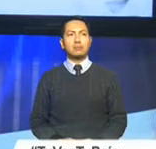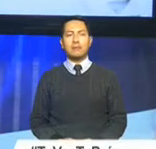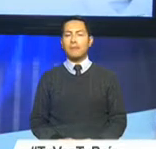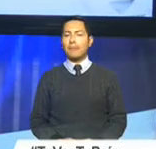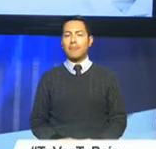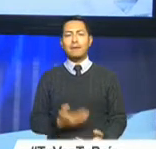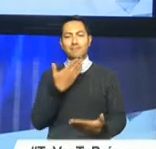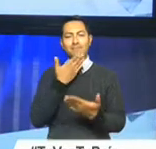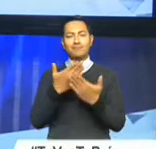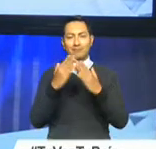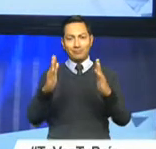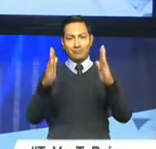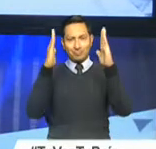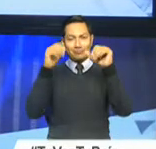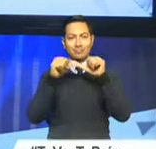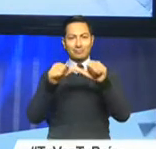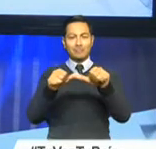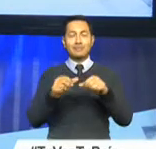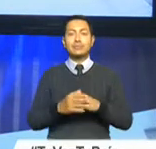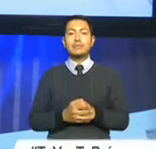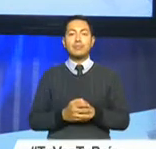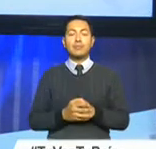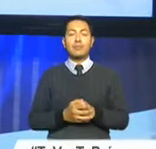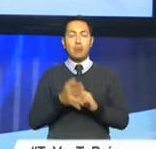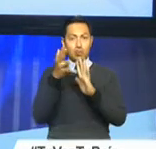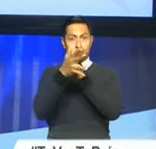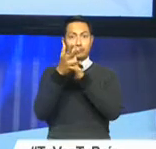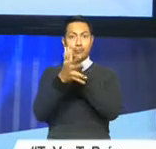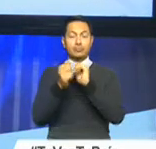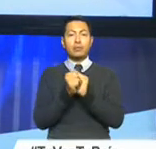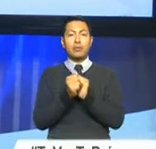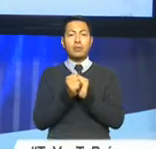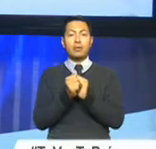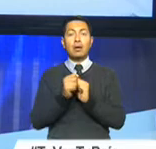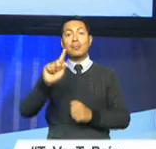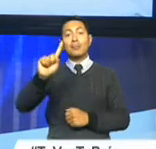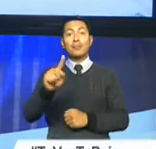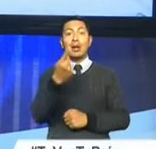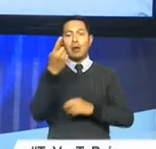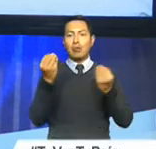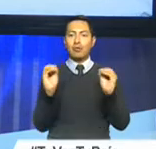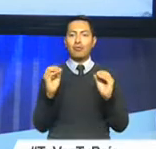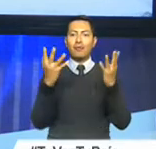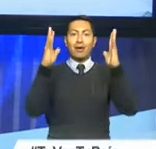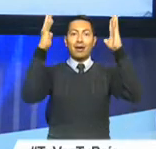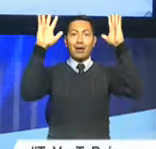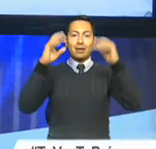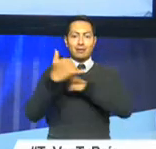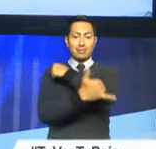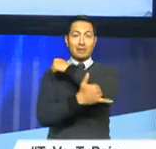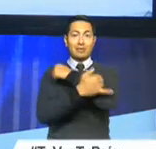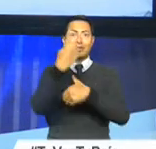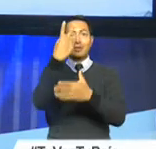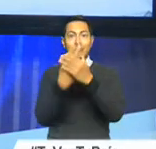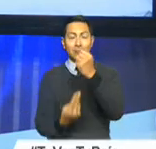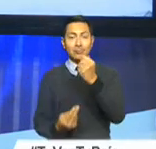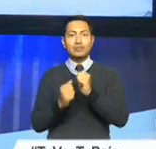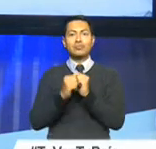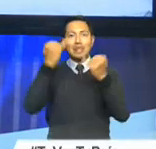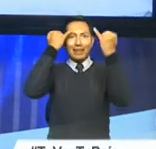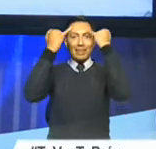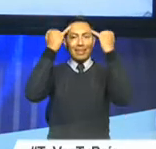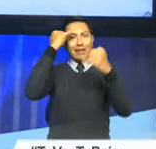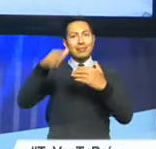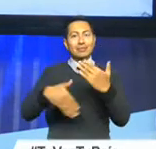Amigos, gracias por continuar en nuestra sintonía. Ahora les contamos que se desarrolló la primera Feria Binacional de Innovación, Tecnología y Emprendimiento